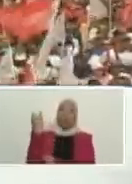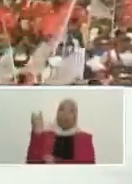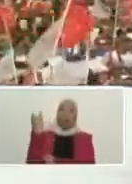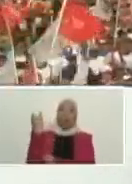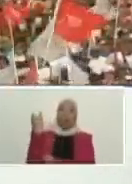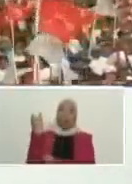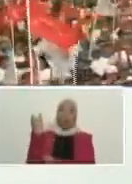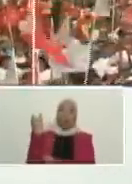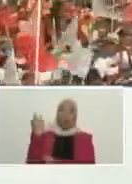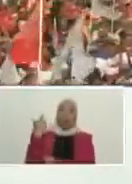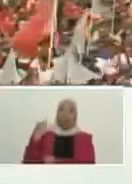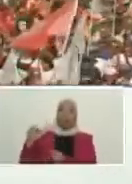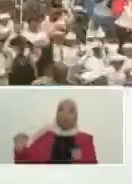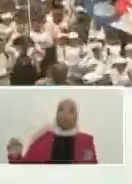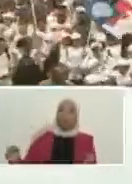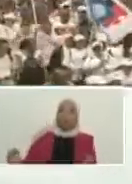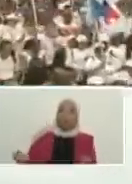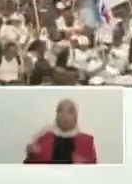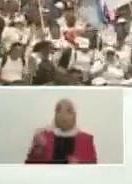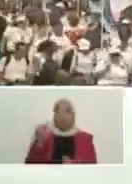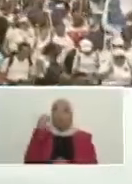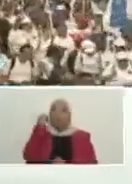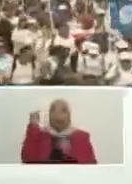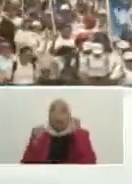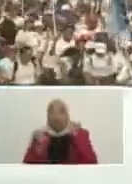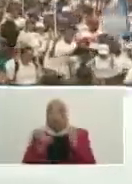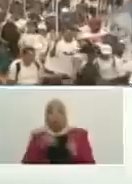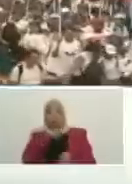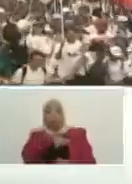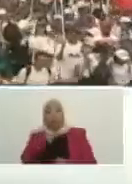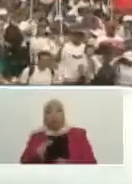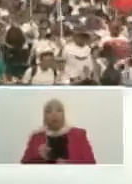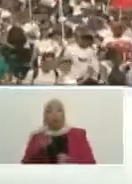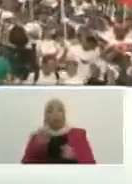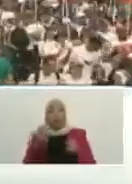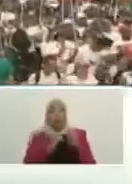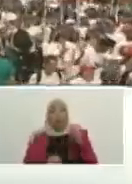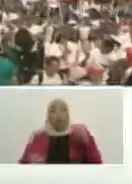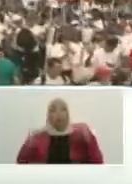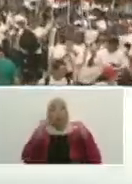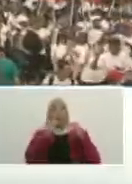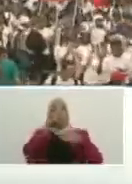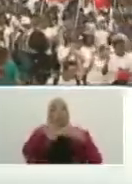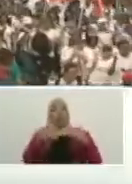sus esperanzas, sus sueños de redención, de igualdad?